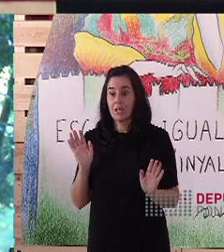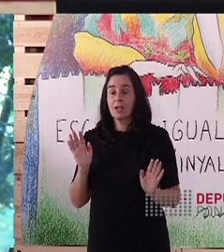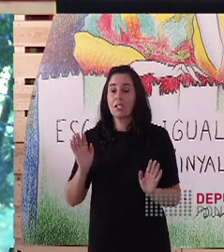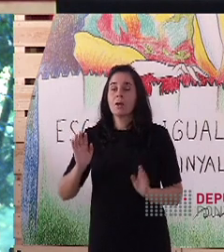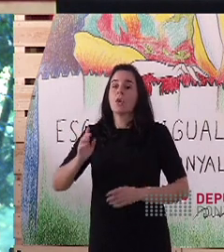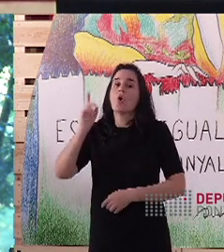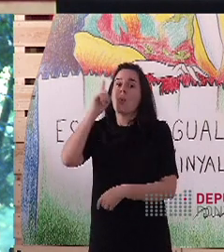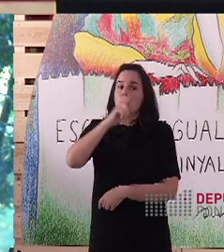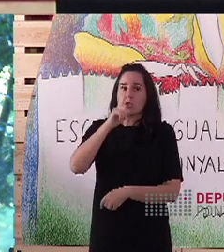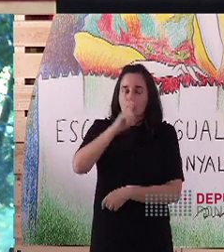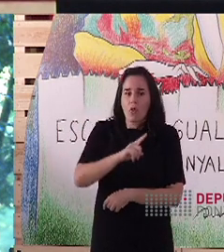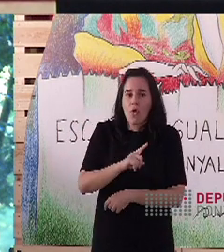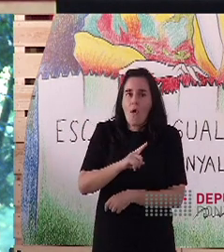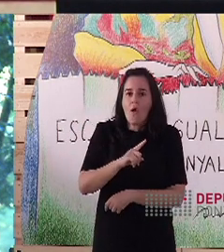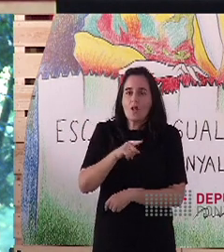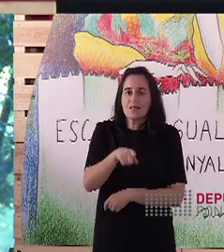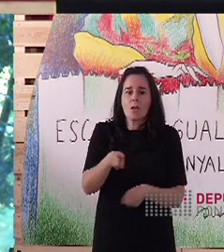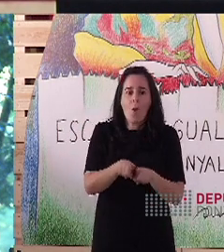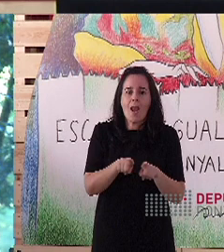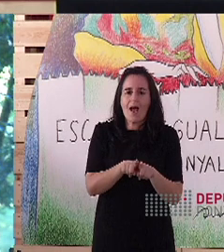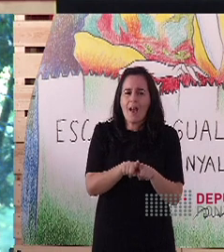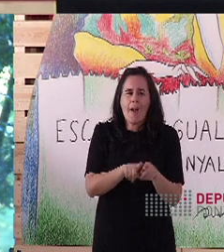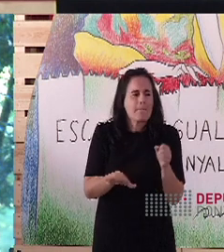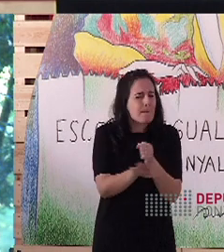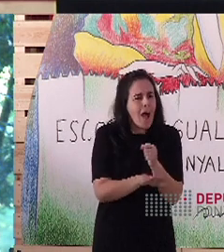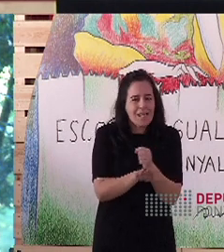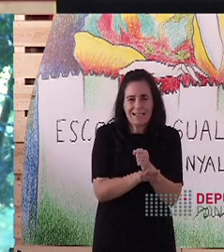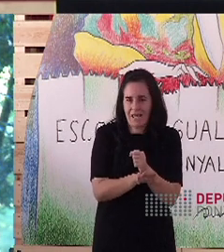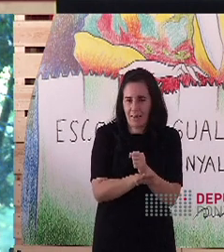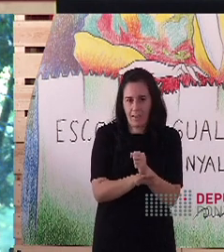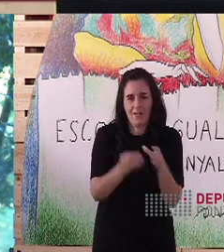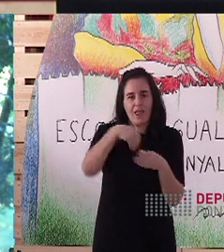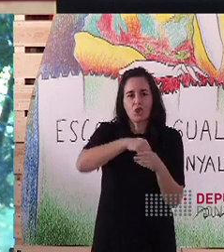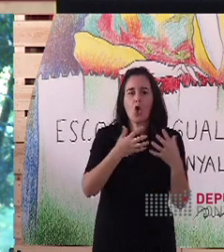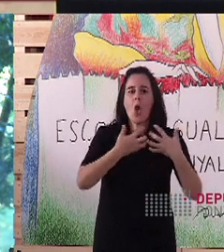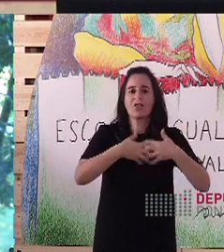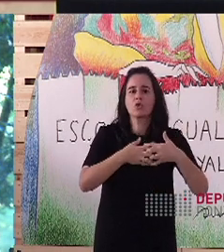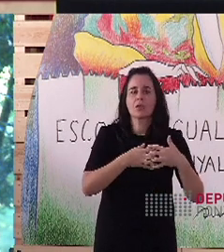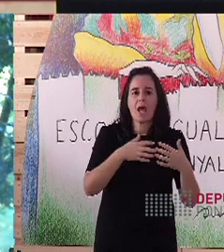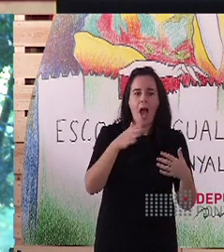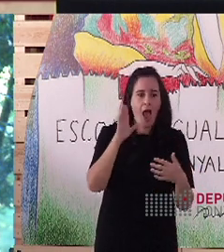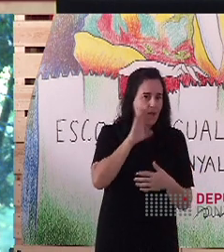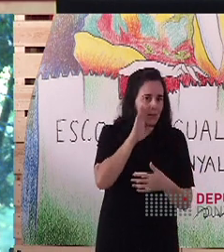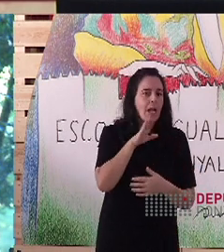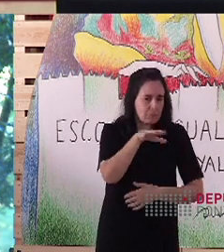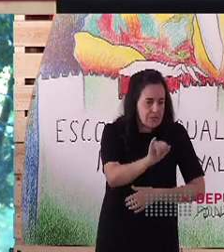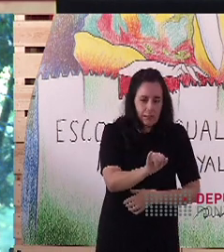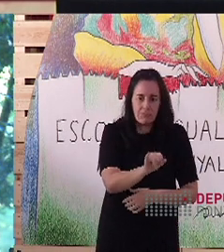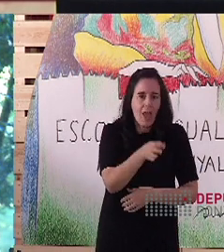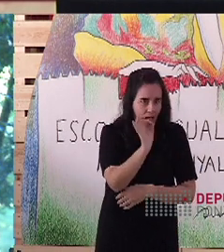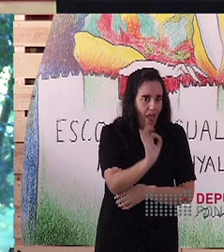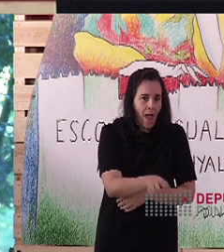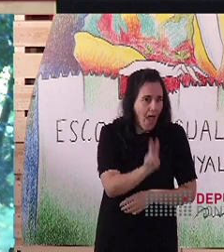la prostitución es el corazón de una industria criminal. Esto es una realidad que